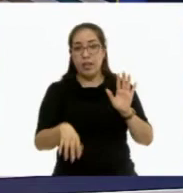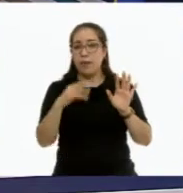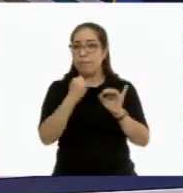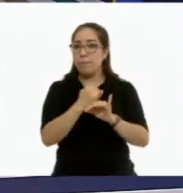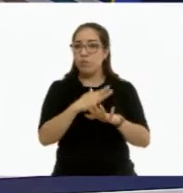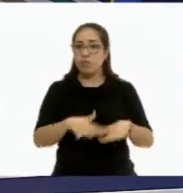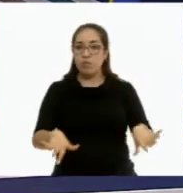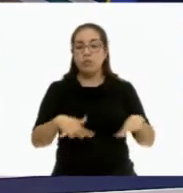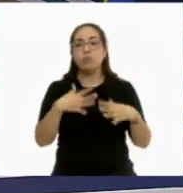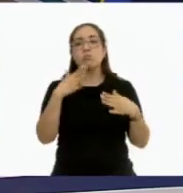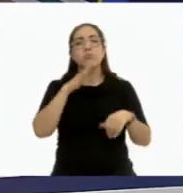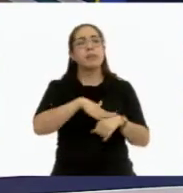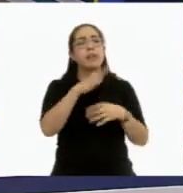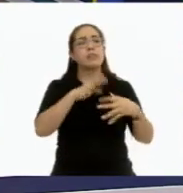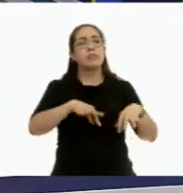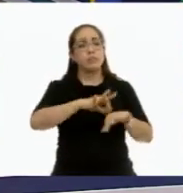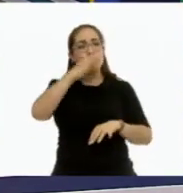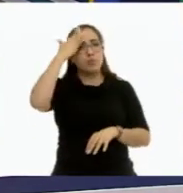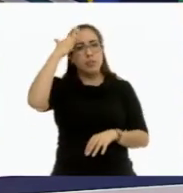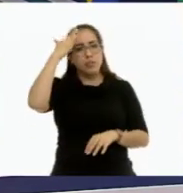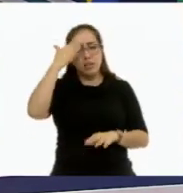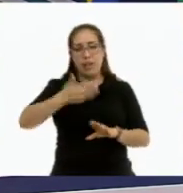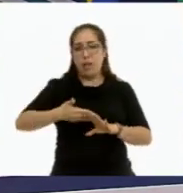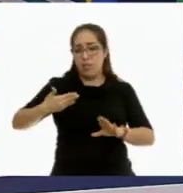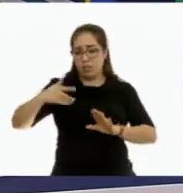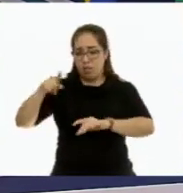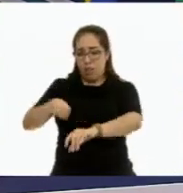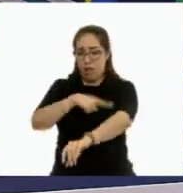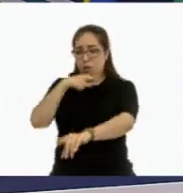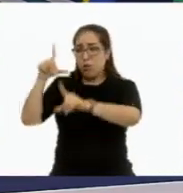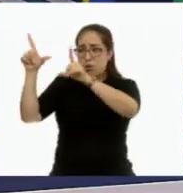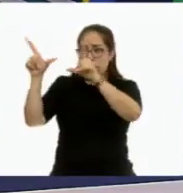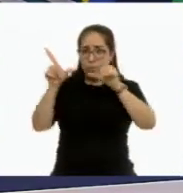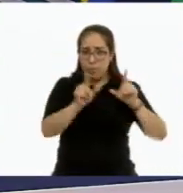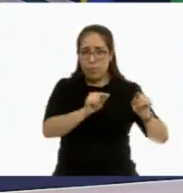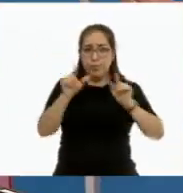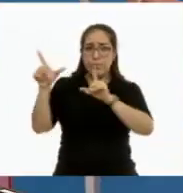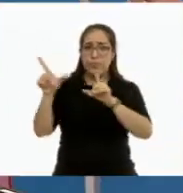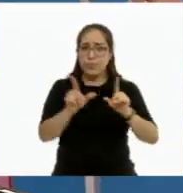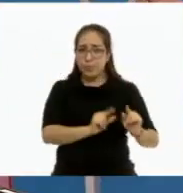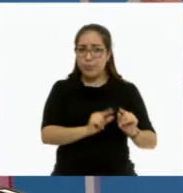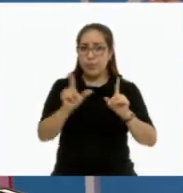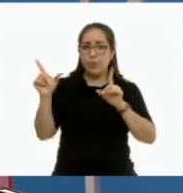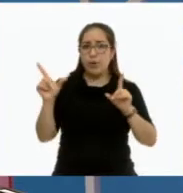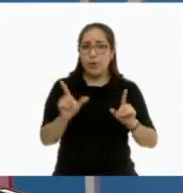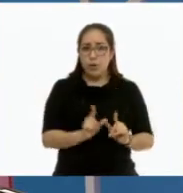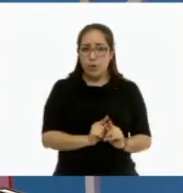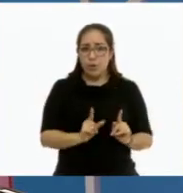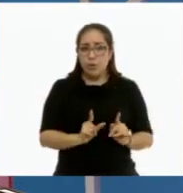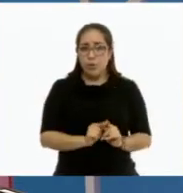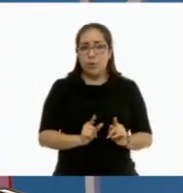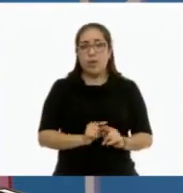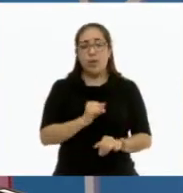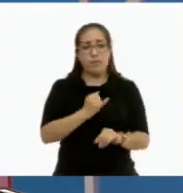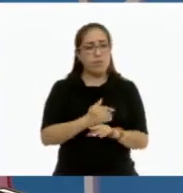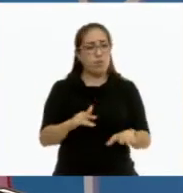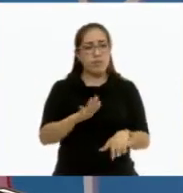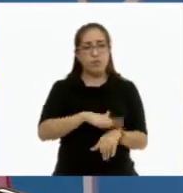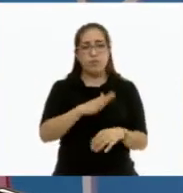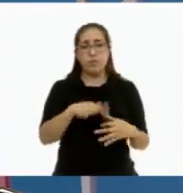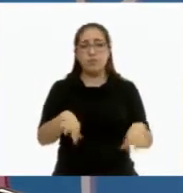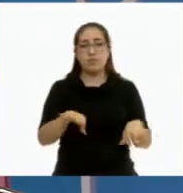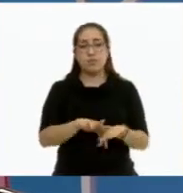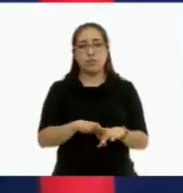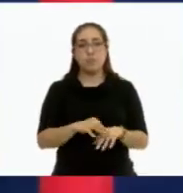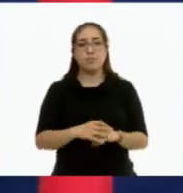principales de un texto de mayor extensión. Nos muestra una síntesis de la información más